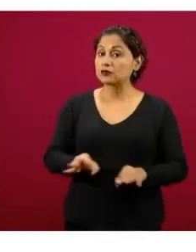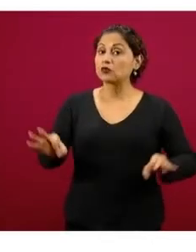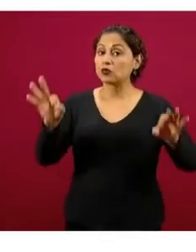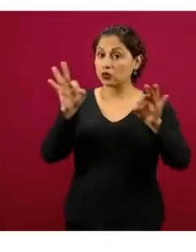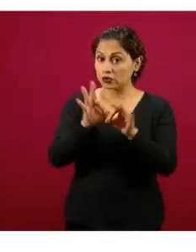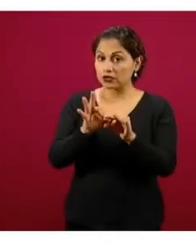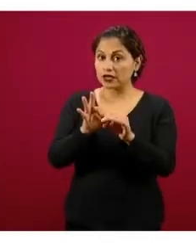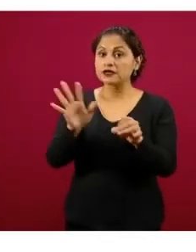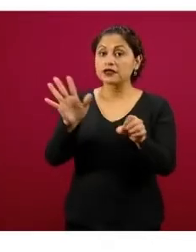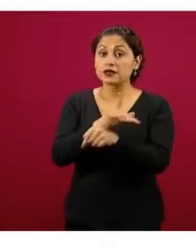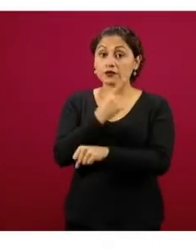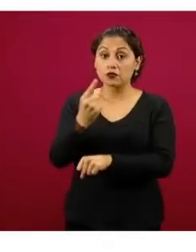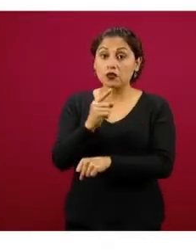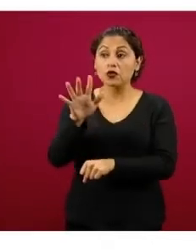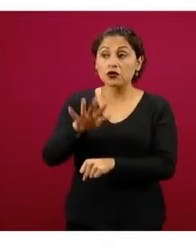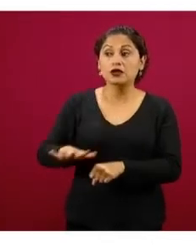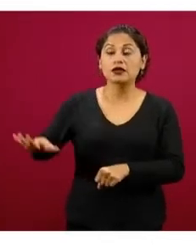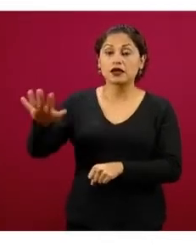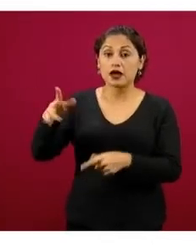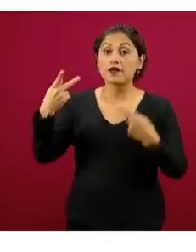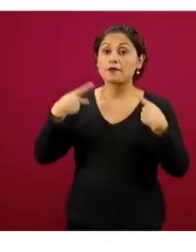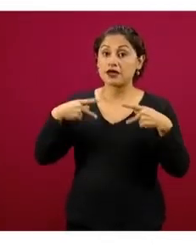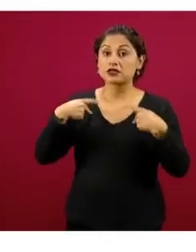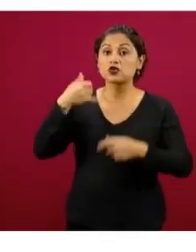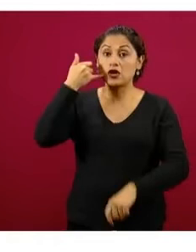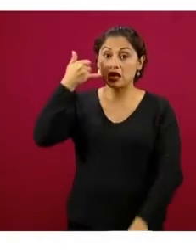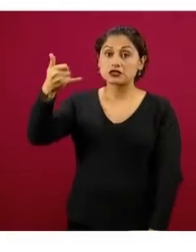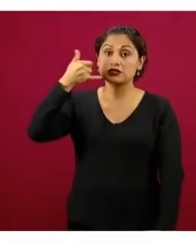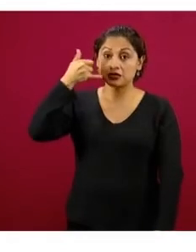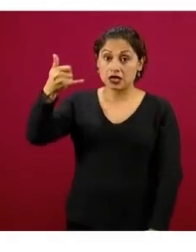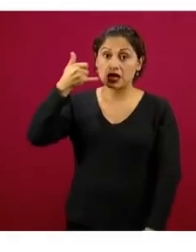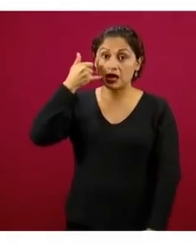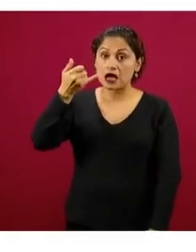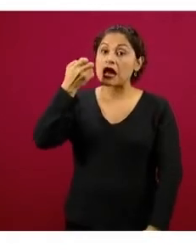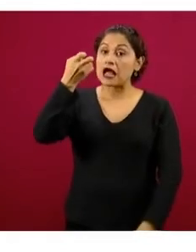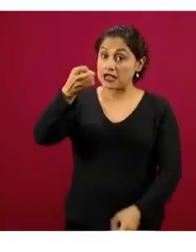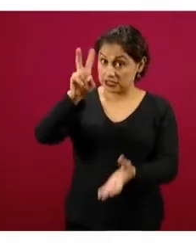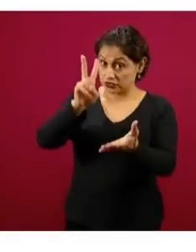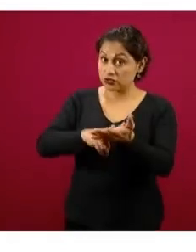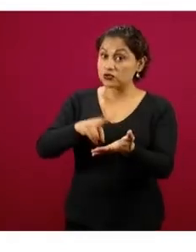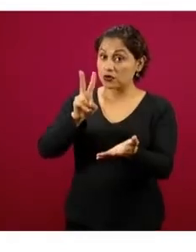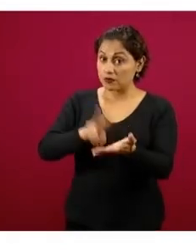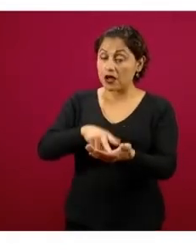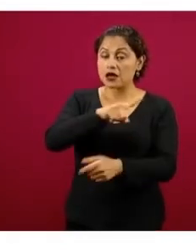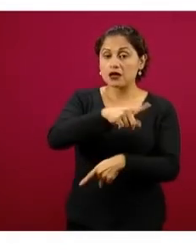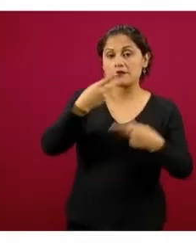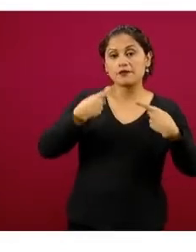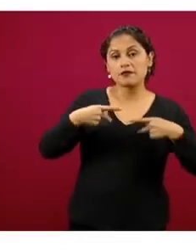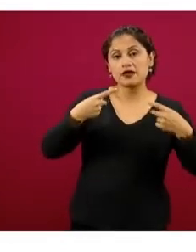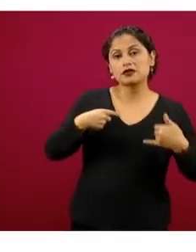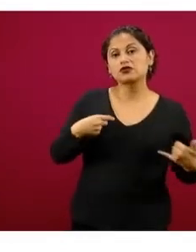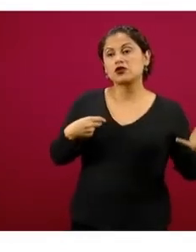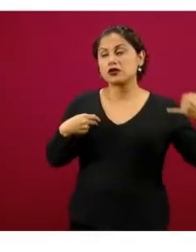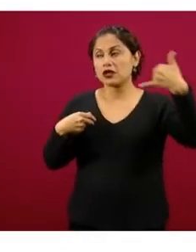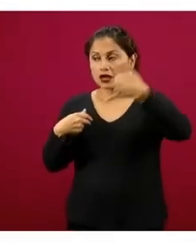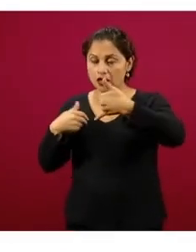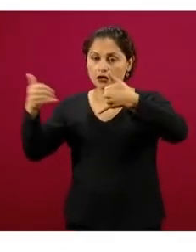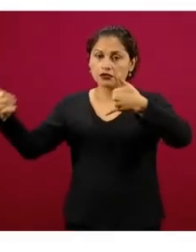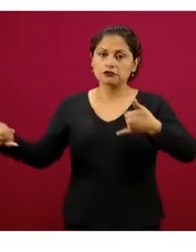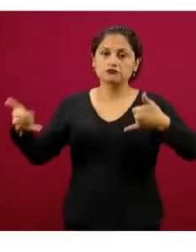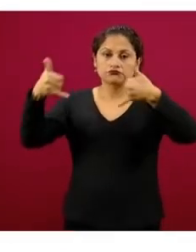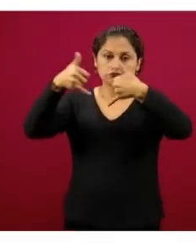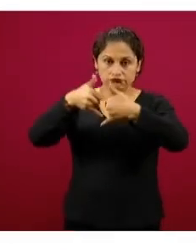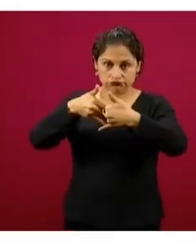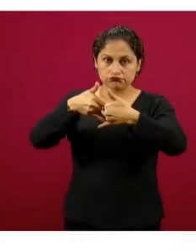tiene un costo también monetario. Cada llamada que las personas hacen, pero que no se cuelga o que no